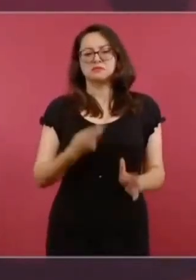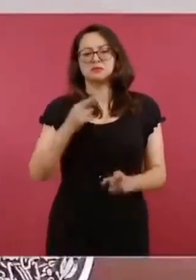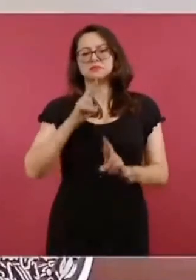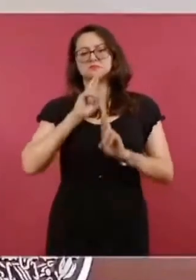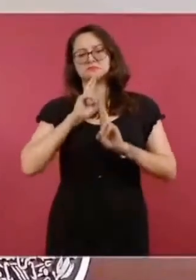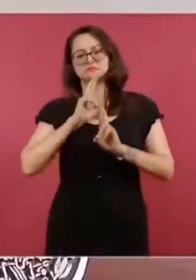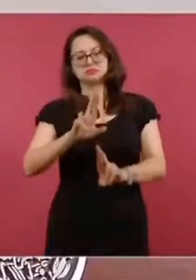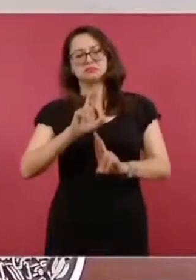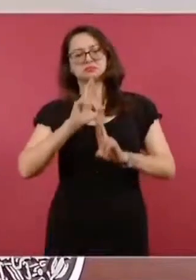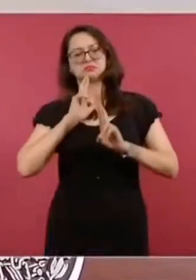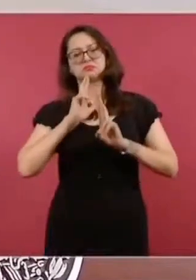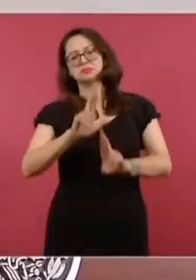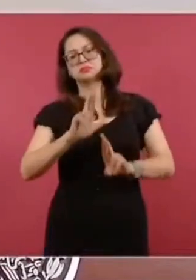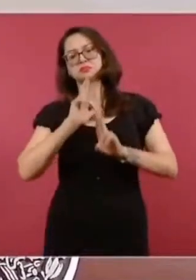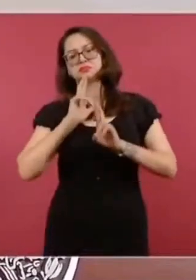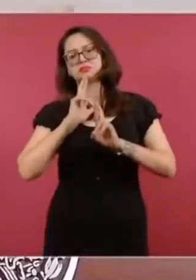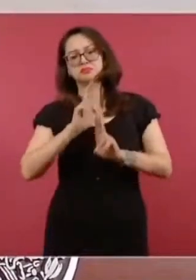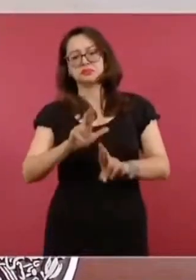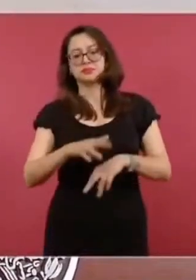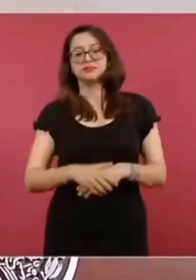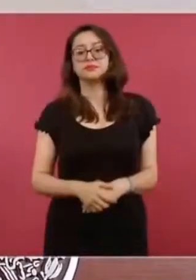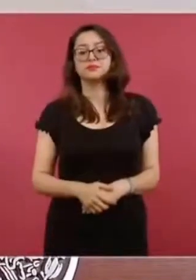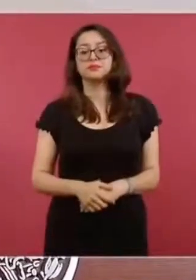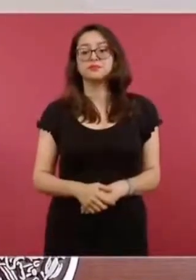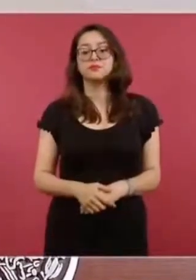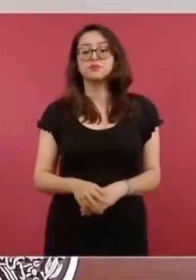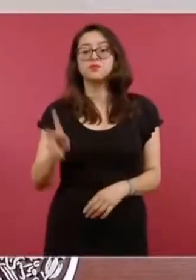¿sí? O a quien sea, ¿dónde están las pruebas?